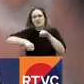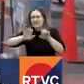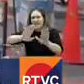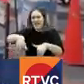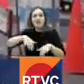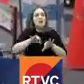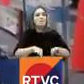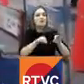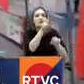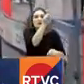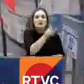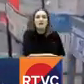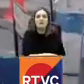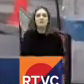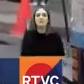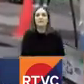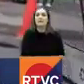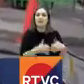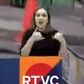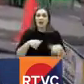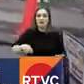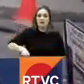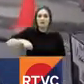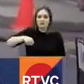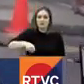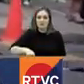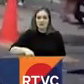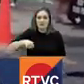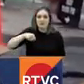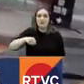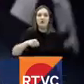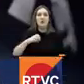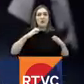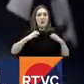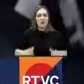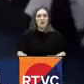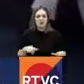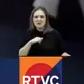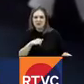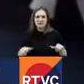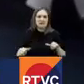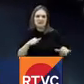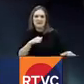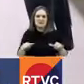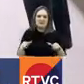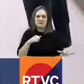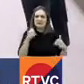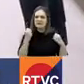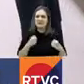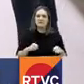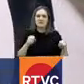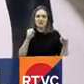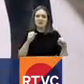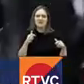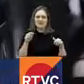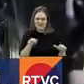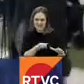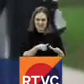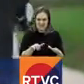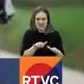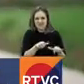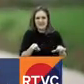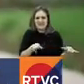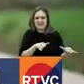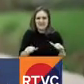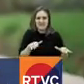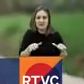segunda familia. Camina con la ayuda de un bastón, pero su cuerpo le pide ser elegante antes sobre la bicicleta, esa que tantas alegrías le dio y